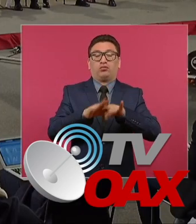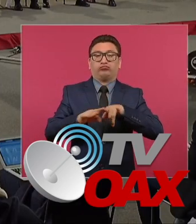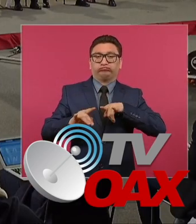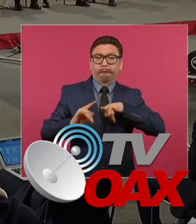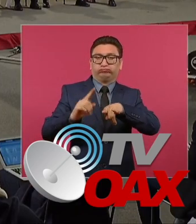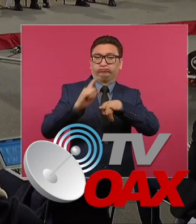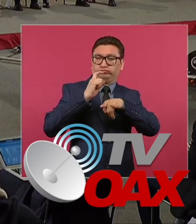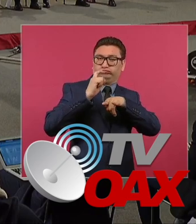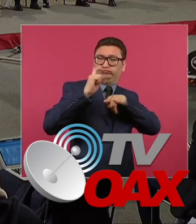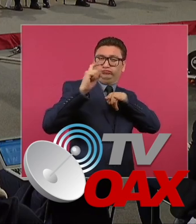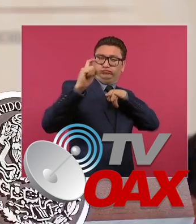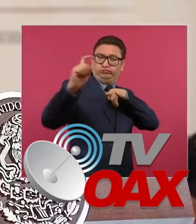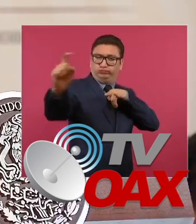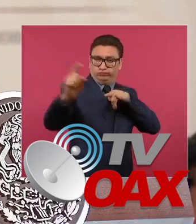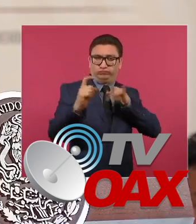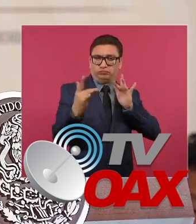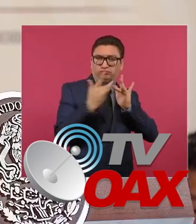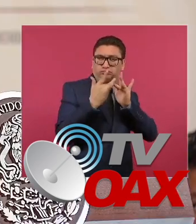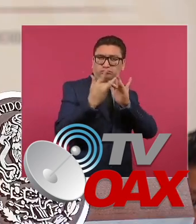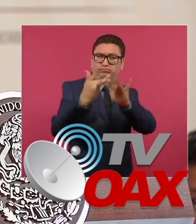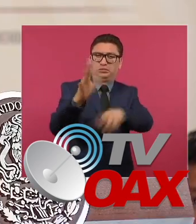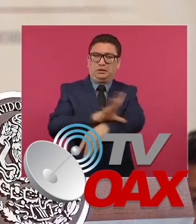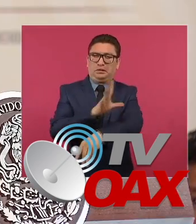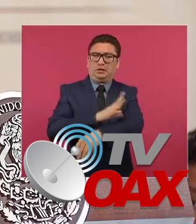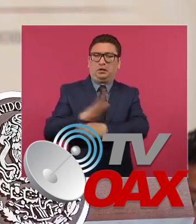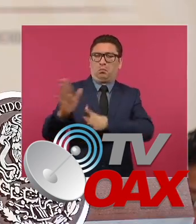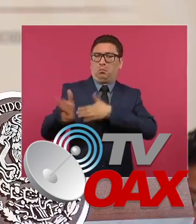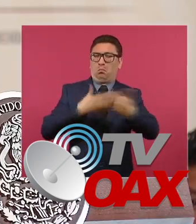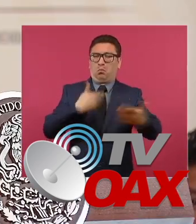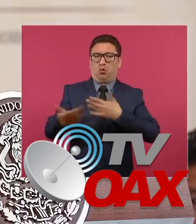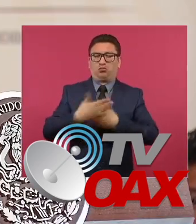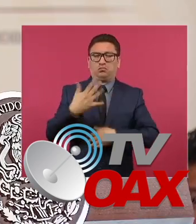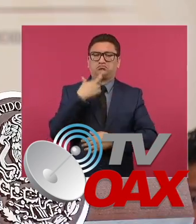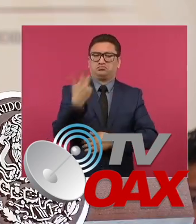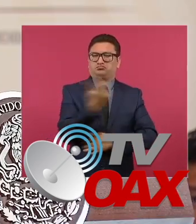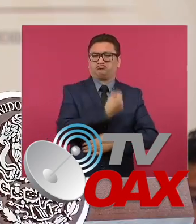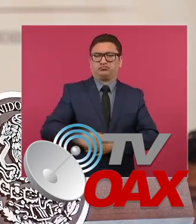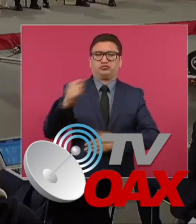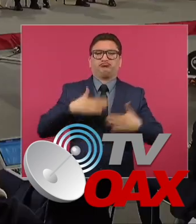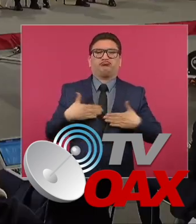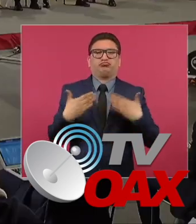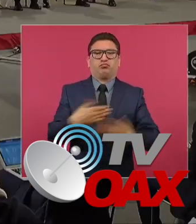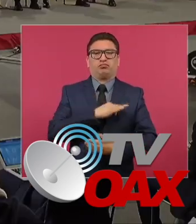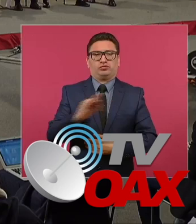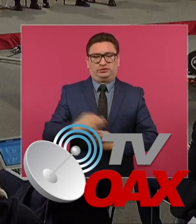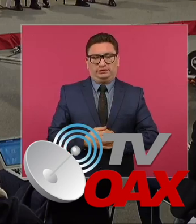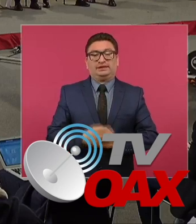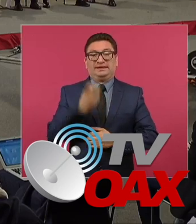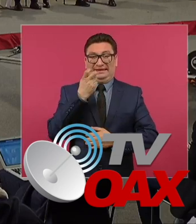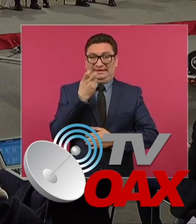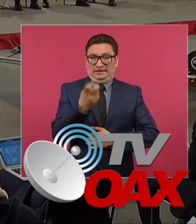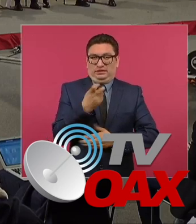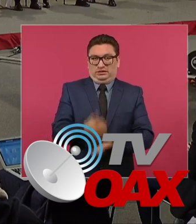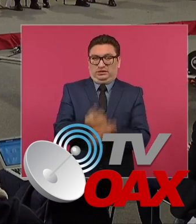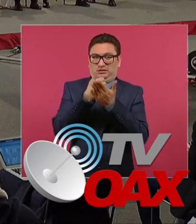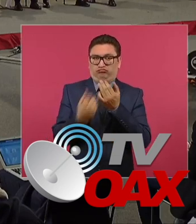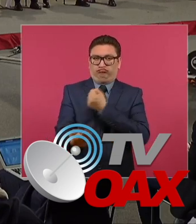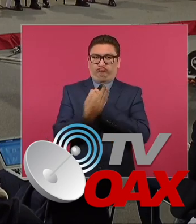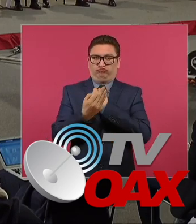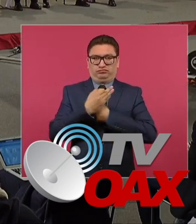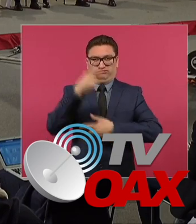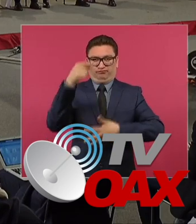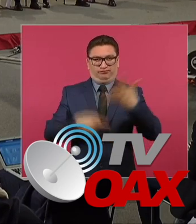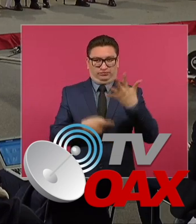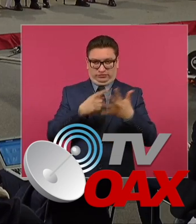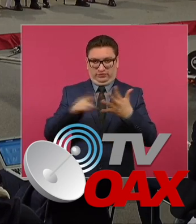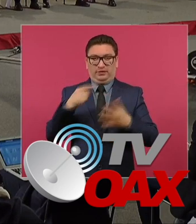sea la más moderna, la más eficiente y la más confiable. Esto nos permite tener varias ventajas. En la siguiente